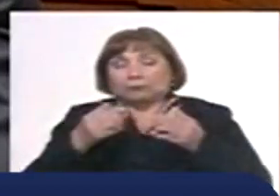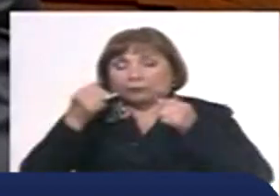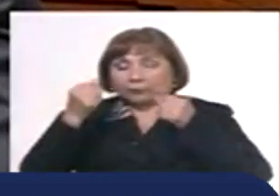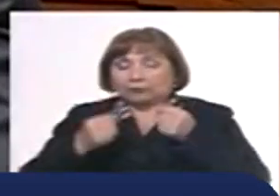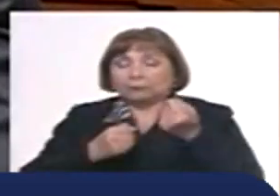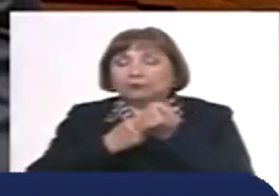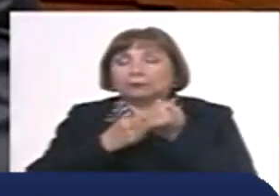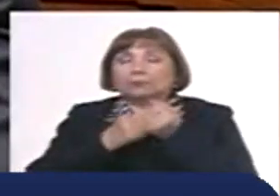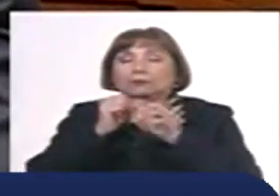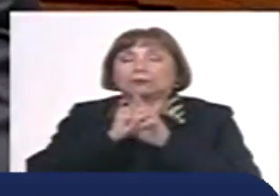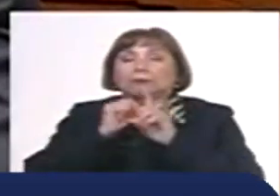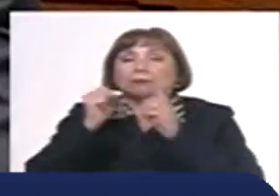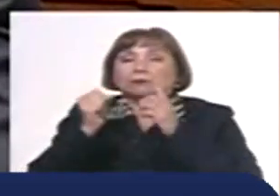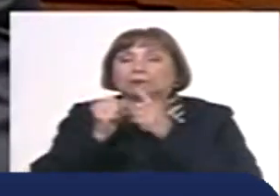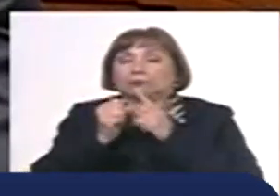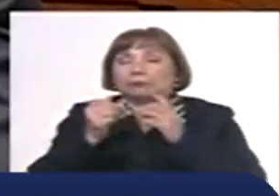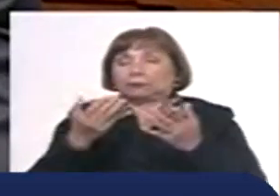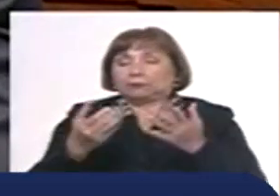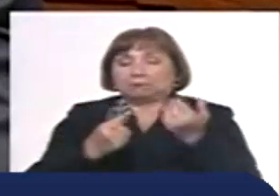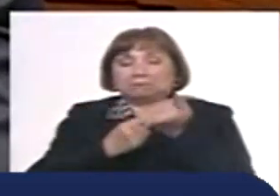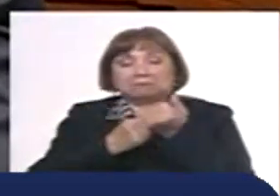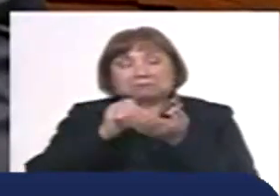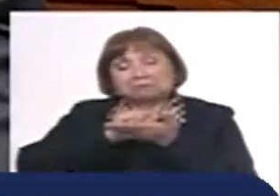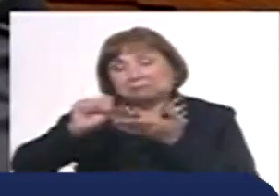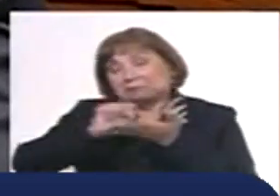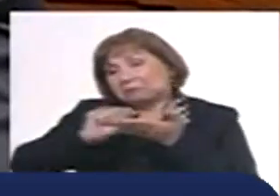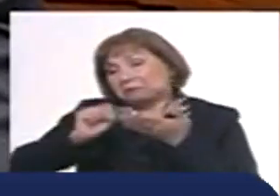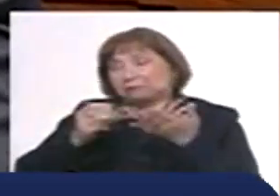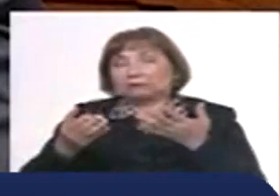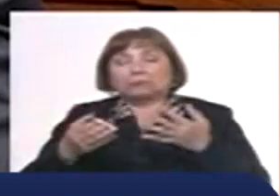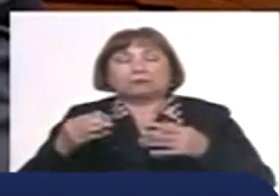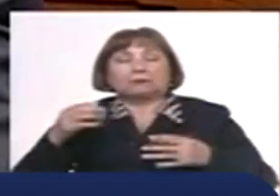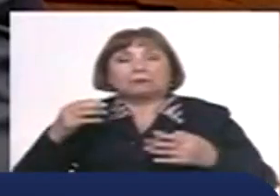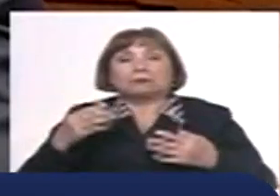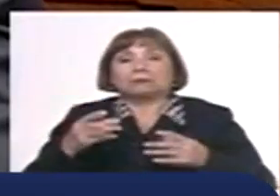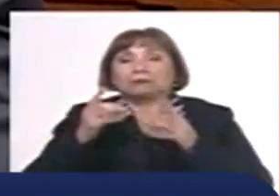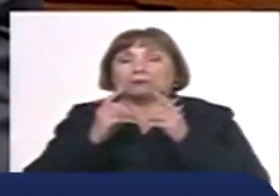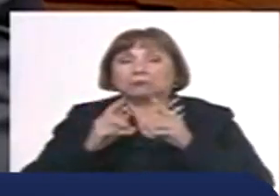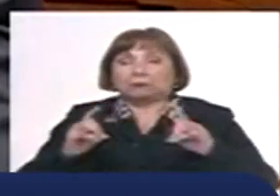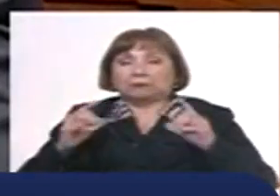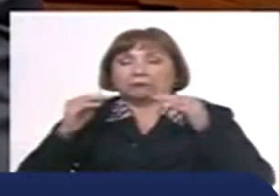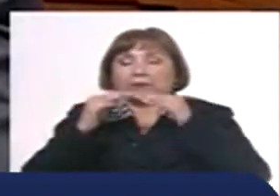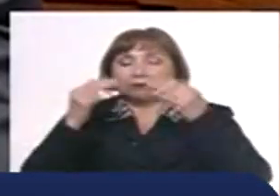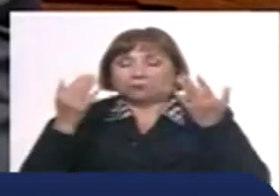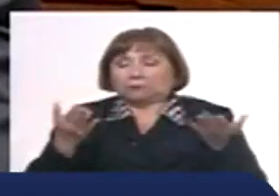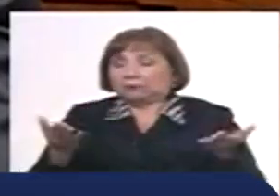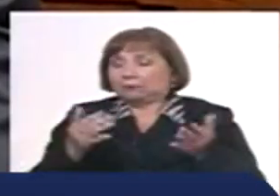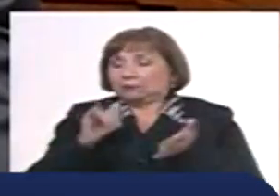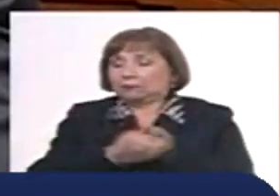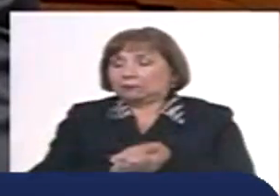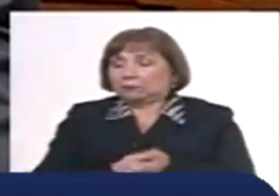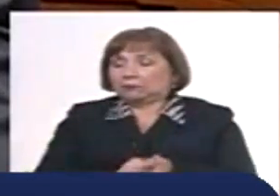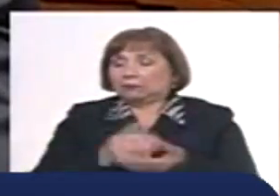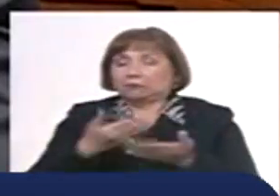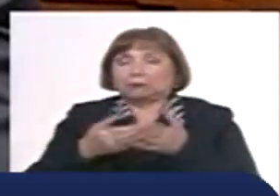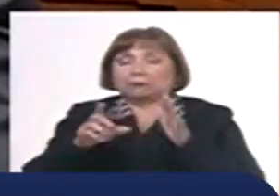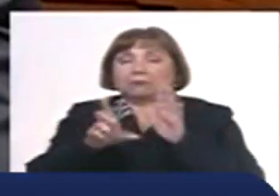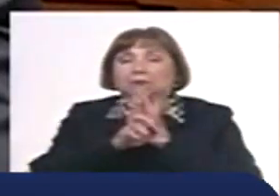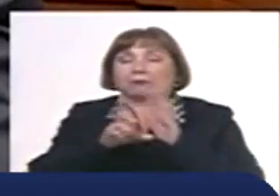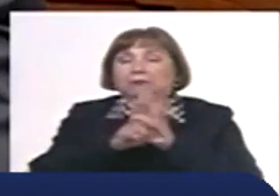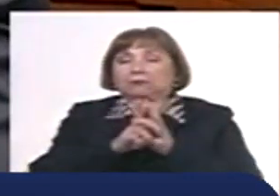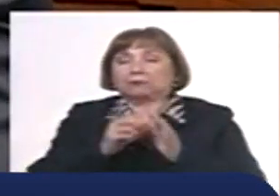fortalecimiento del sistema democrático. Téngase presente que la